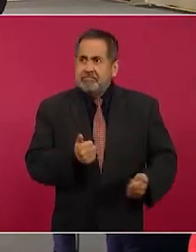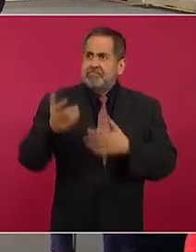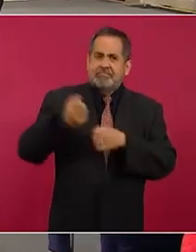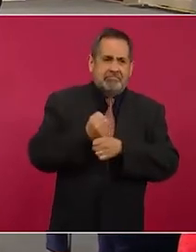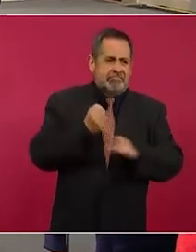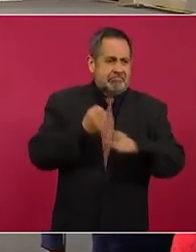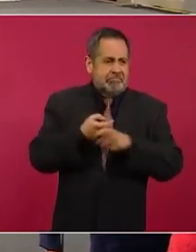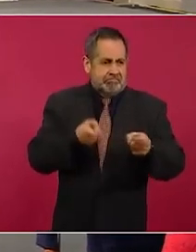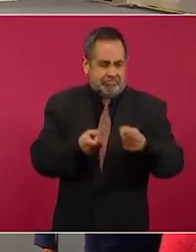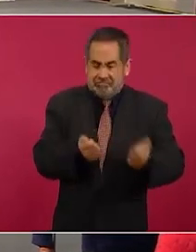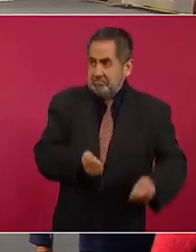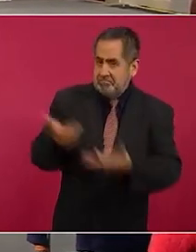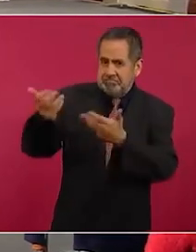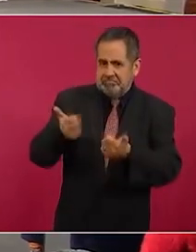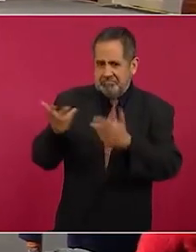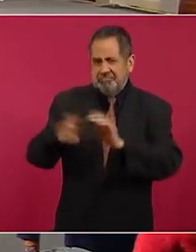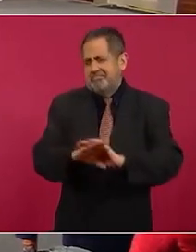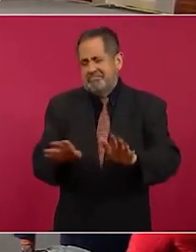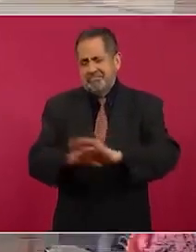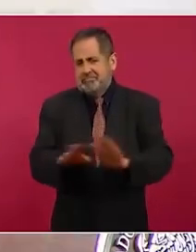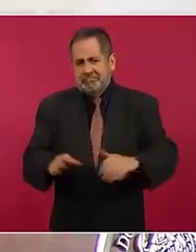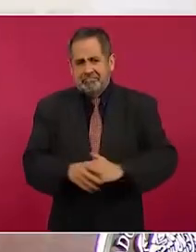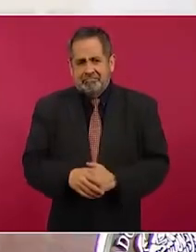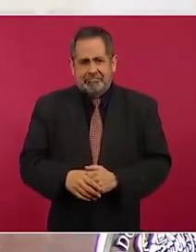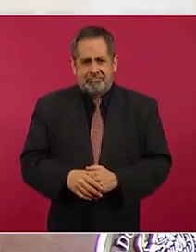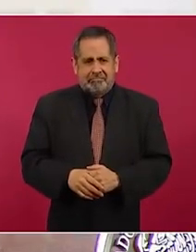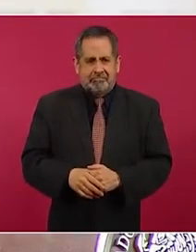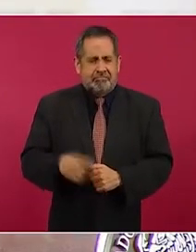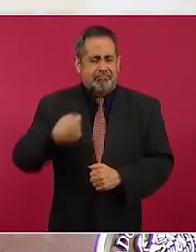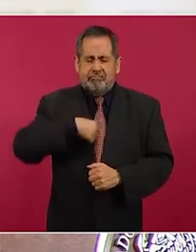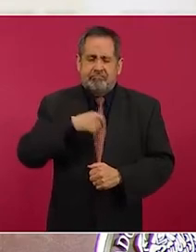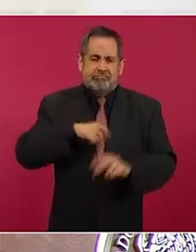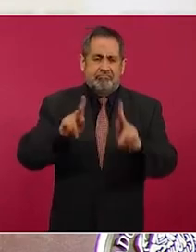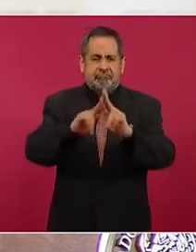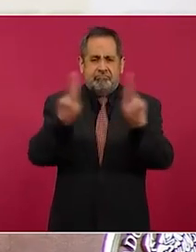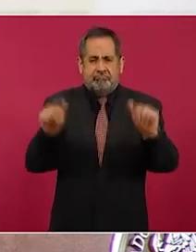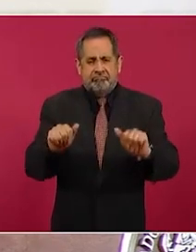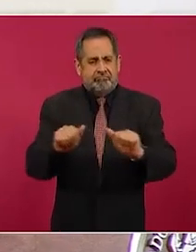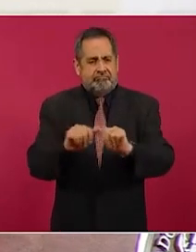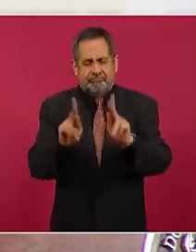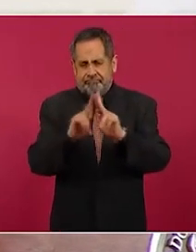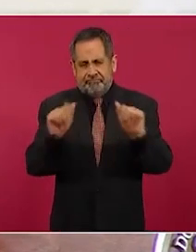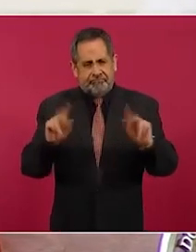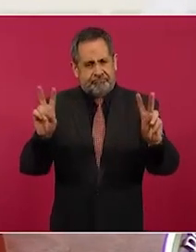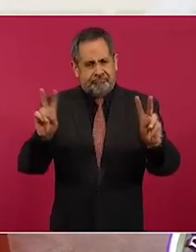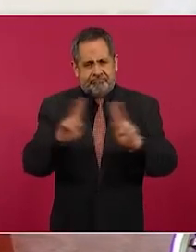a ningún lado. Nosotros somos pacifistas.